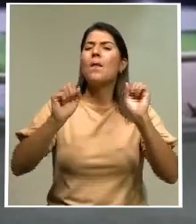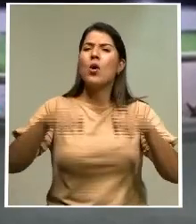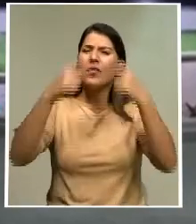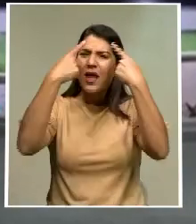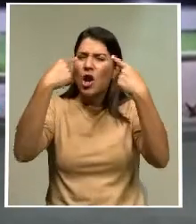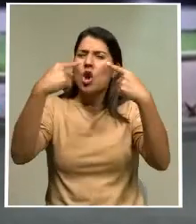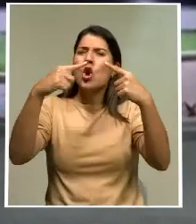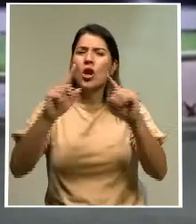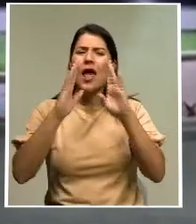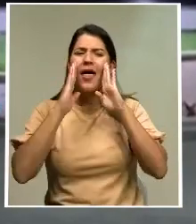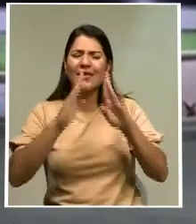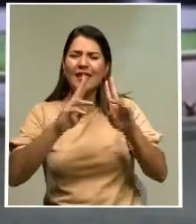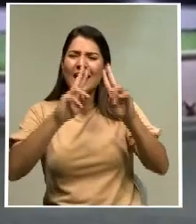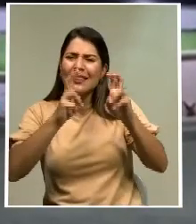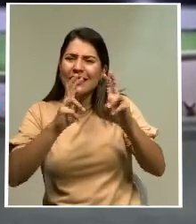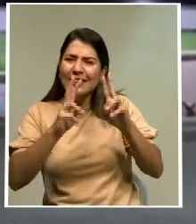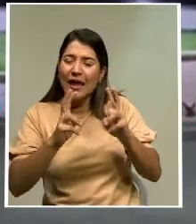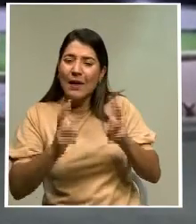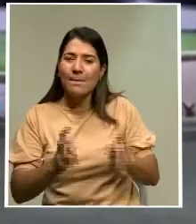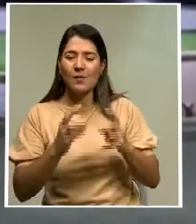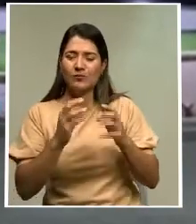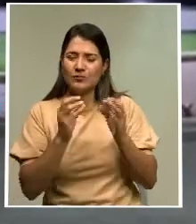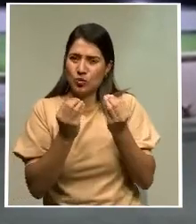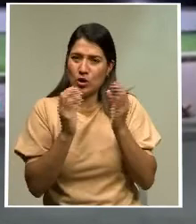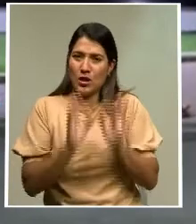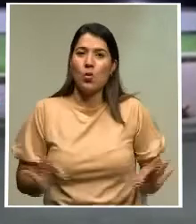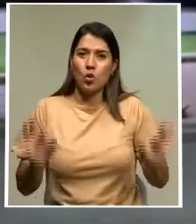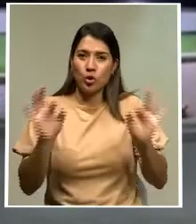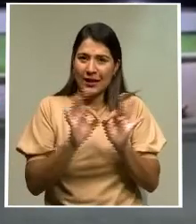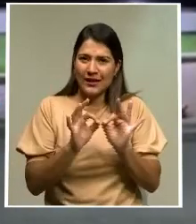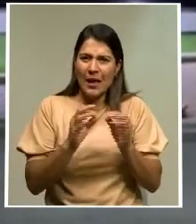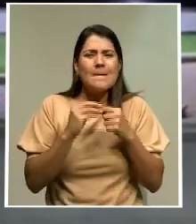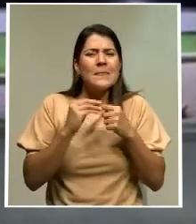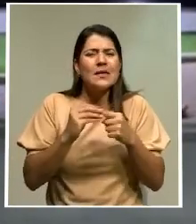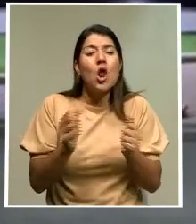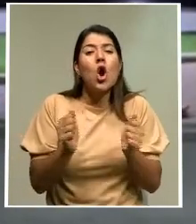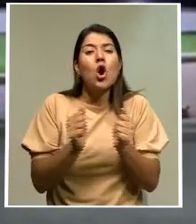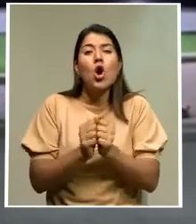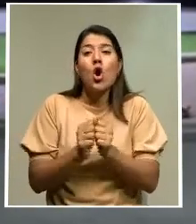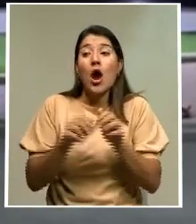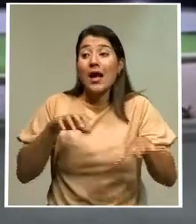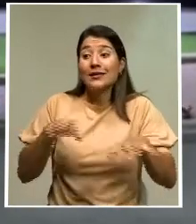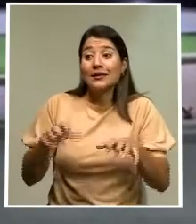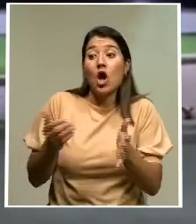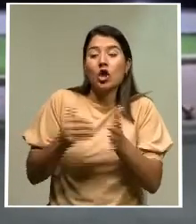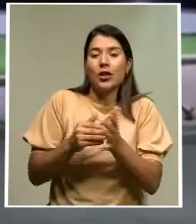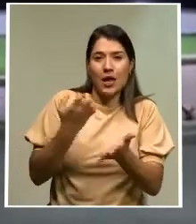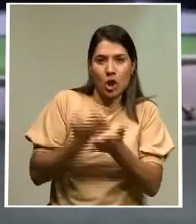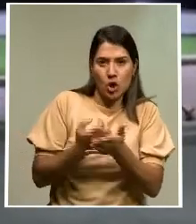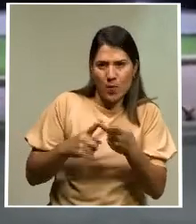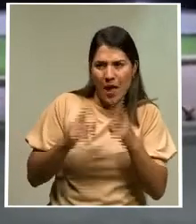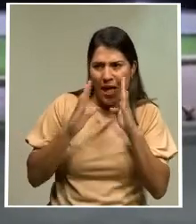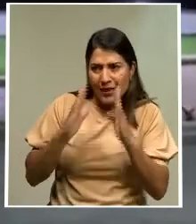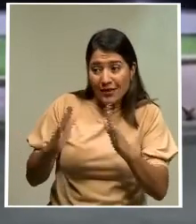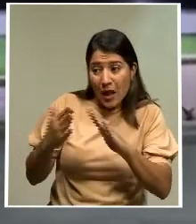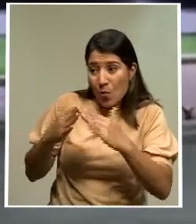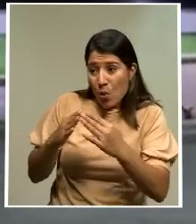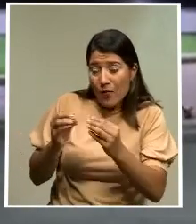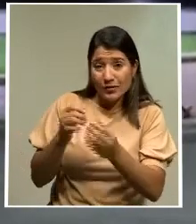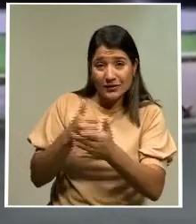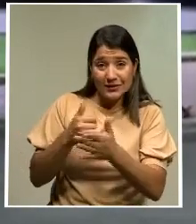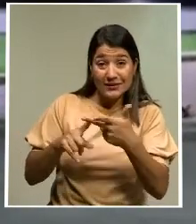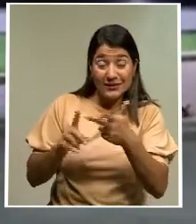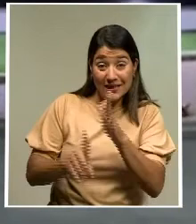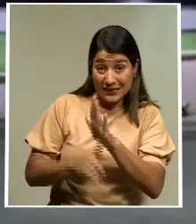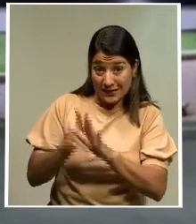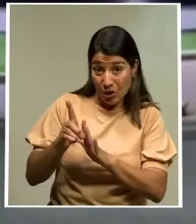muy robusta, especialmente enfocada en la reactivación económica, la protección de las poblaciones más vulnerables, así como por el desarrollo